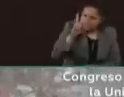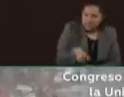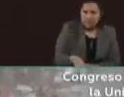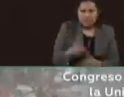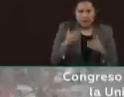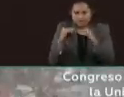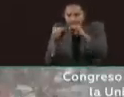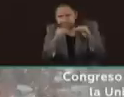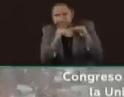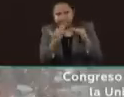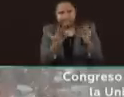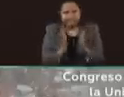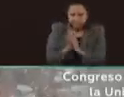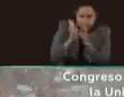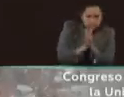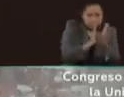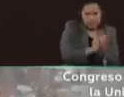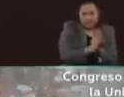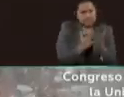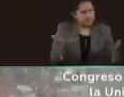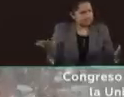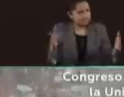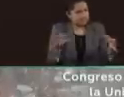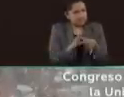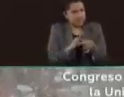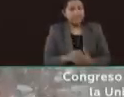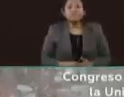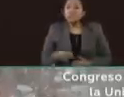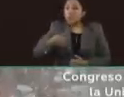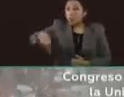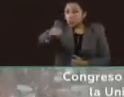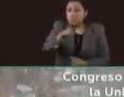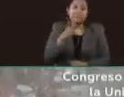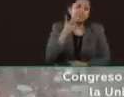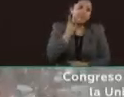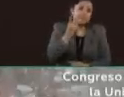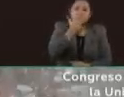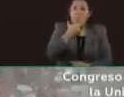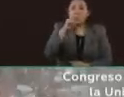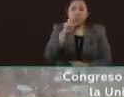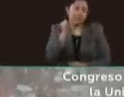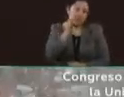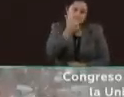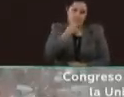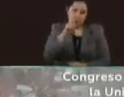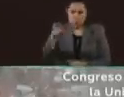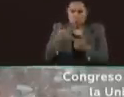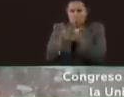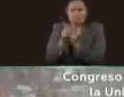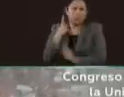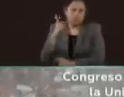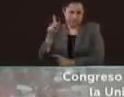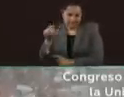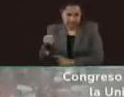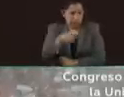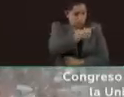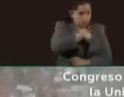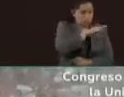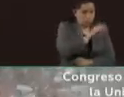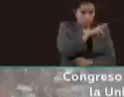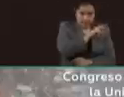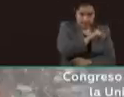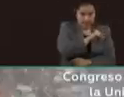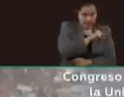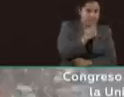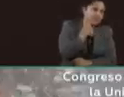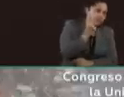estimados diputados de Acción Nacional, a nombre de todos los legisladores de Morena, reiteramos nuestro